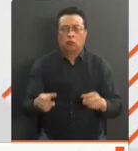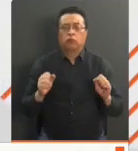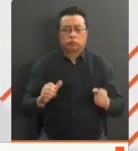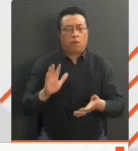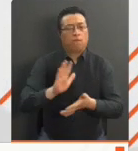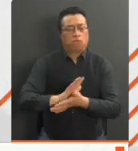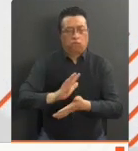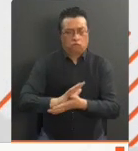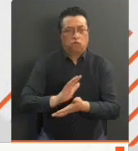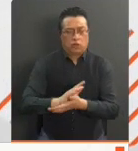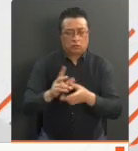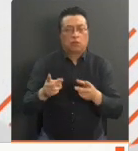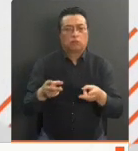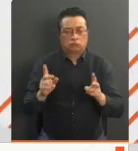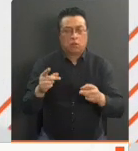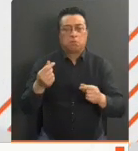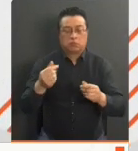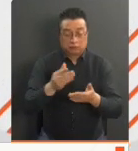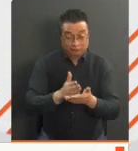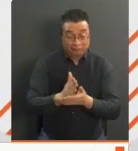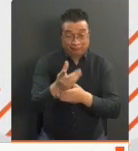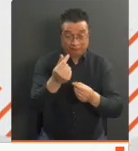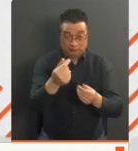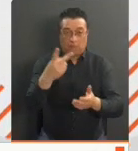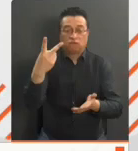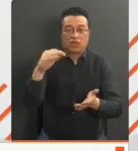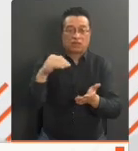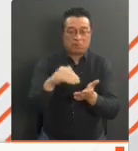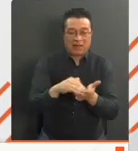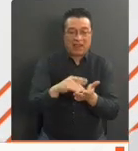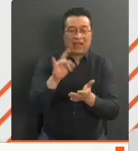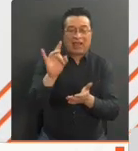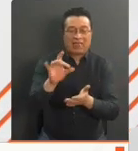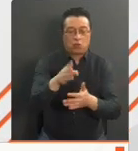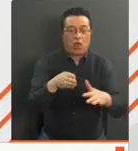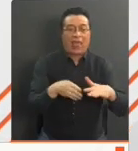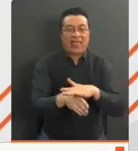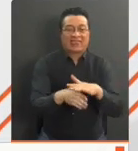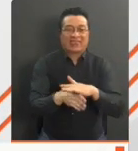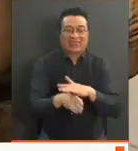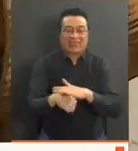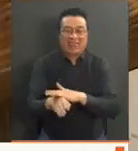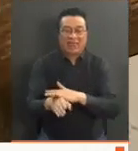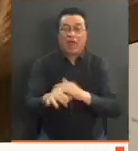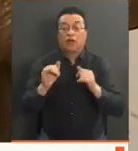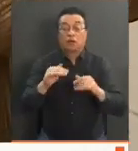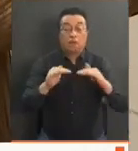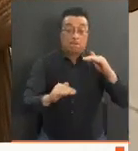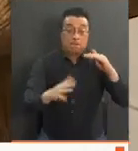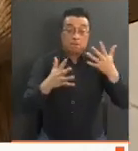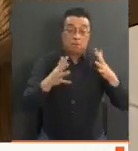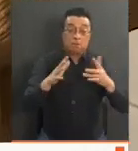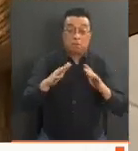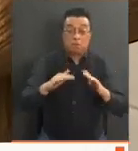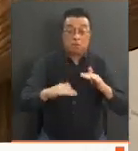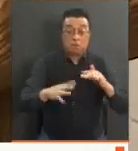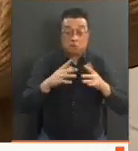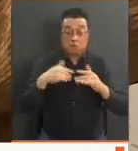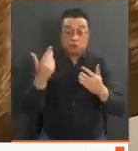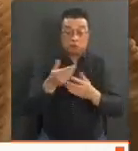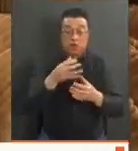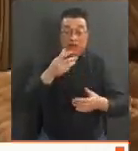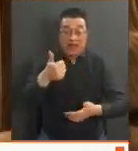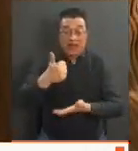fiesta en donde los precios partían en los 20.000 pesos como entrada general y que alcanzaban, según el alcalde de